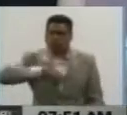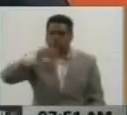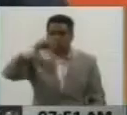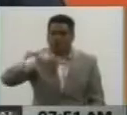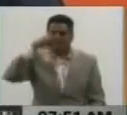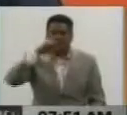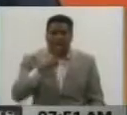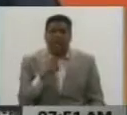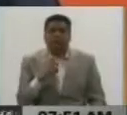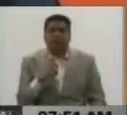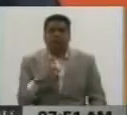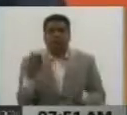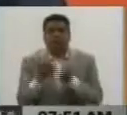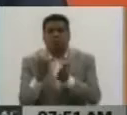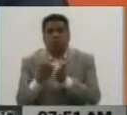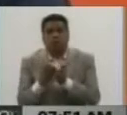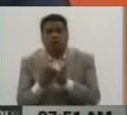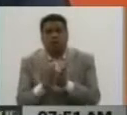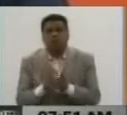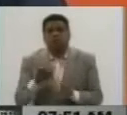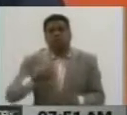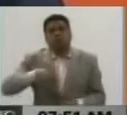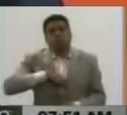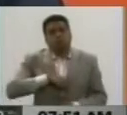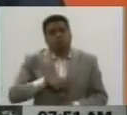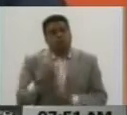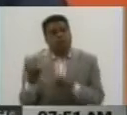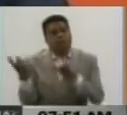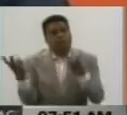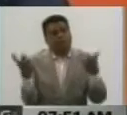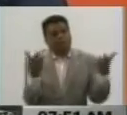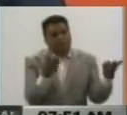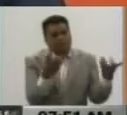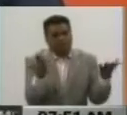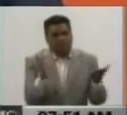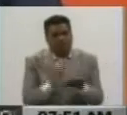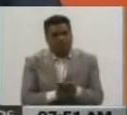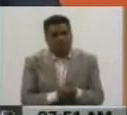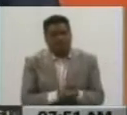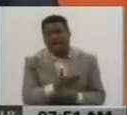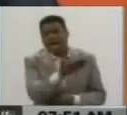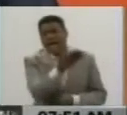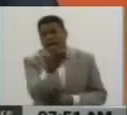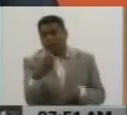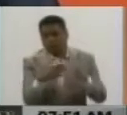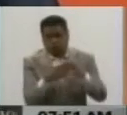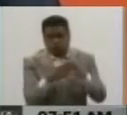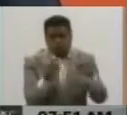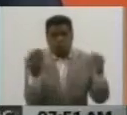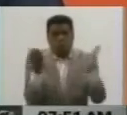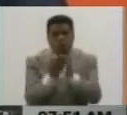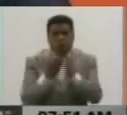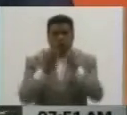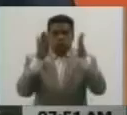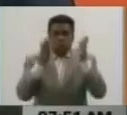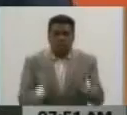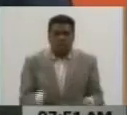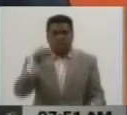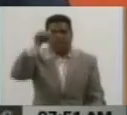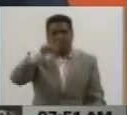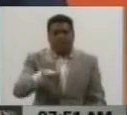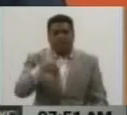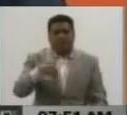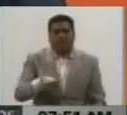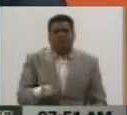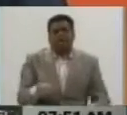escolar, para lo cual nosotros hacemos una invitación a todos los estudiantes, las estudiantes de este país, a todos